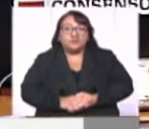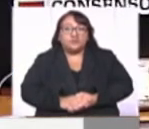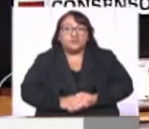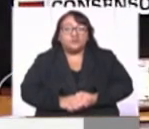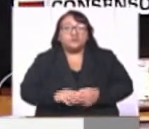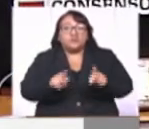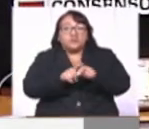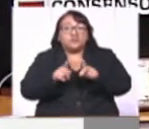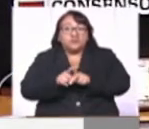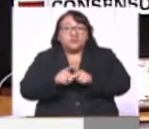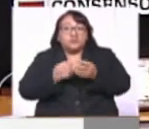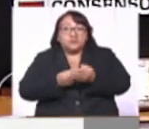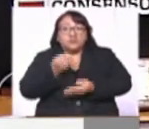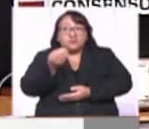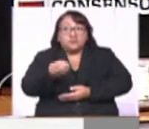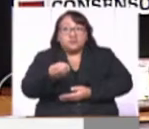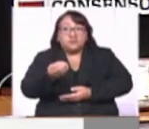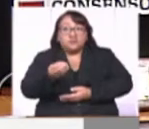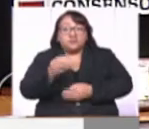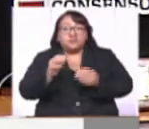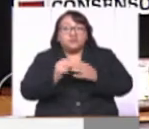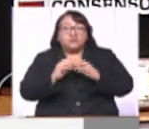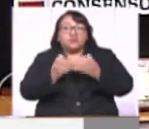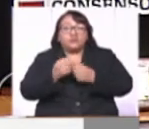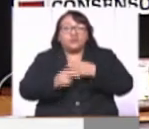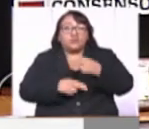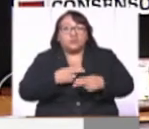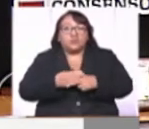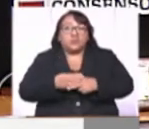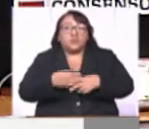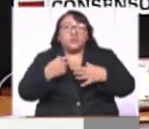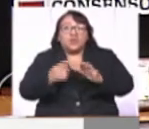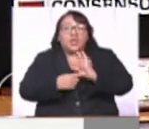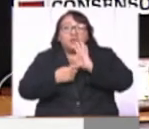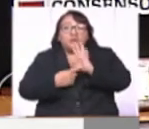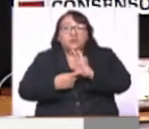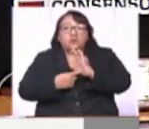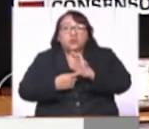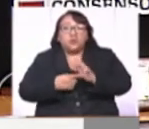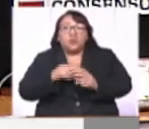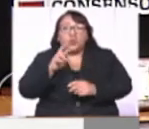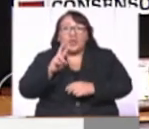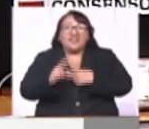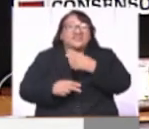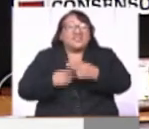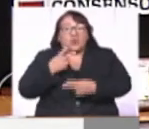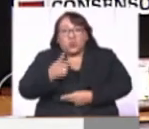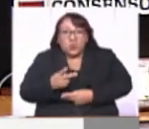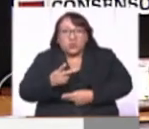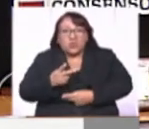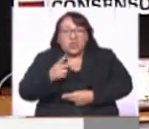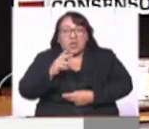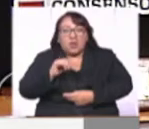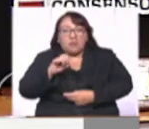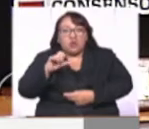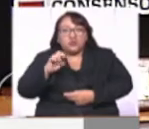Asimismo, se pone en conocimiento la representación nacional que se ha presentado una segunda moción de orden del